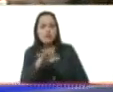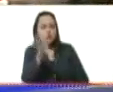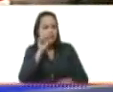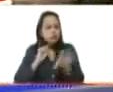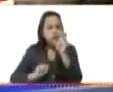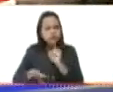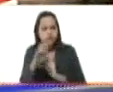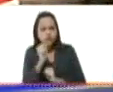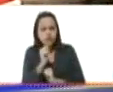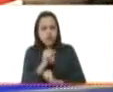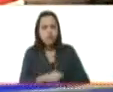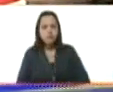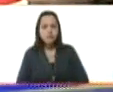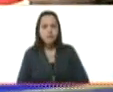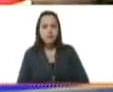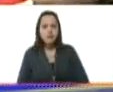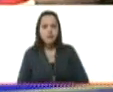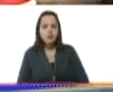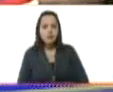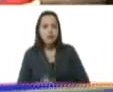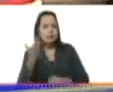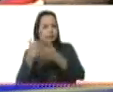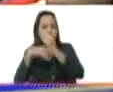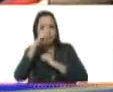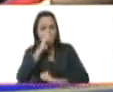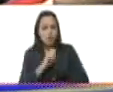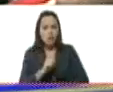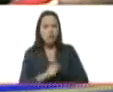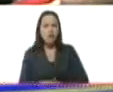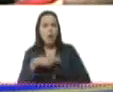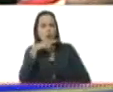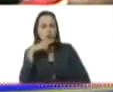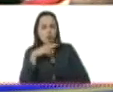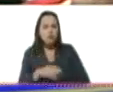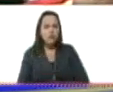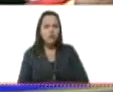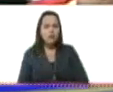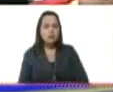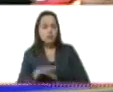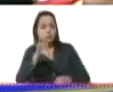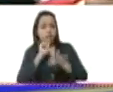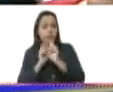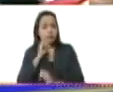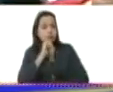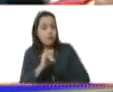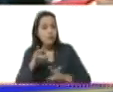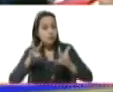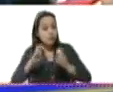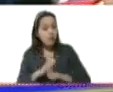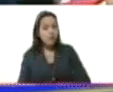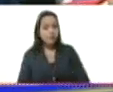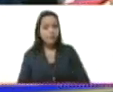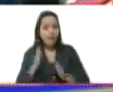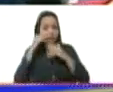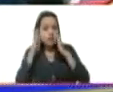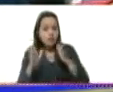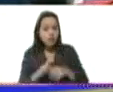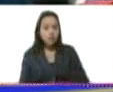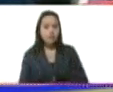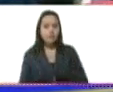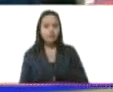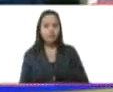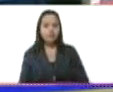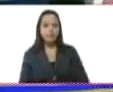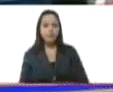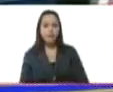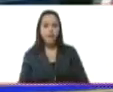desde mediados de octubre del año pasado. Oído, oído, en el viaje